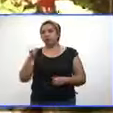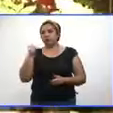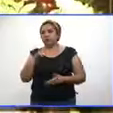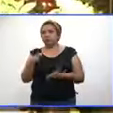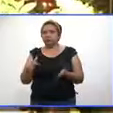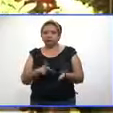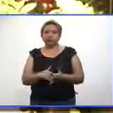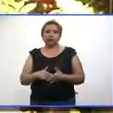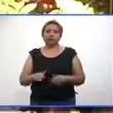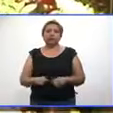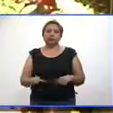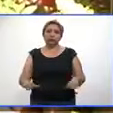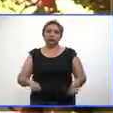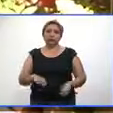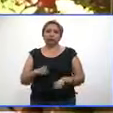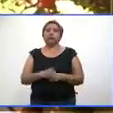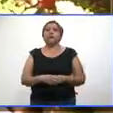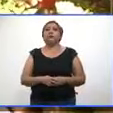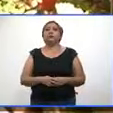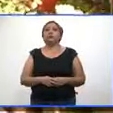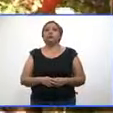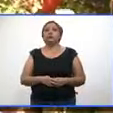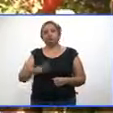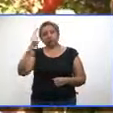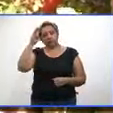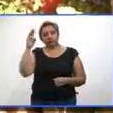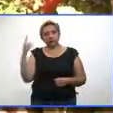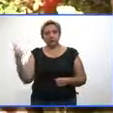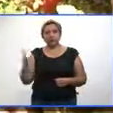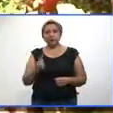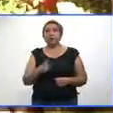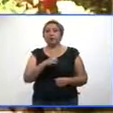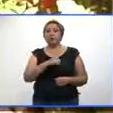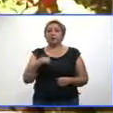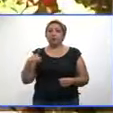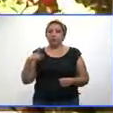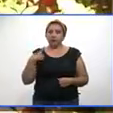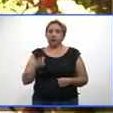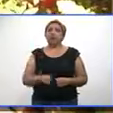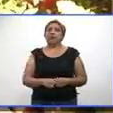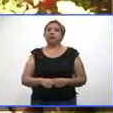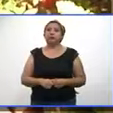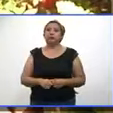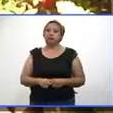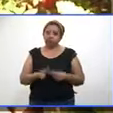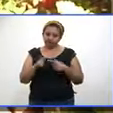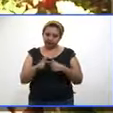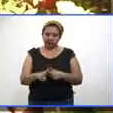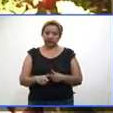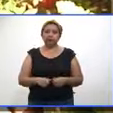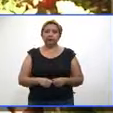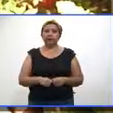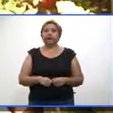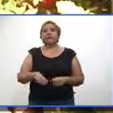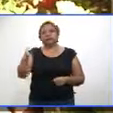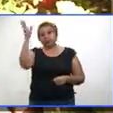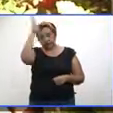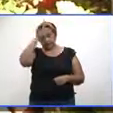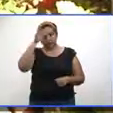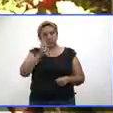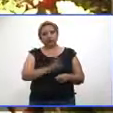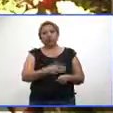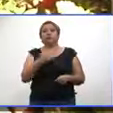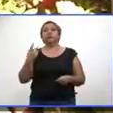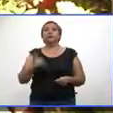lugar o para hacer alguna actividad, y pues pienso que pues debería seguir siendo parte de una cultura,